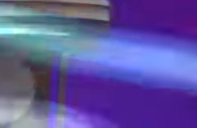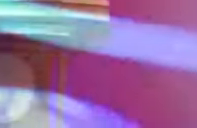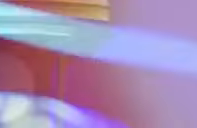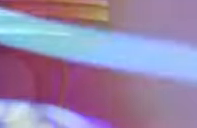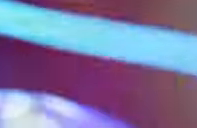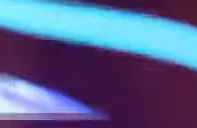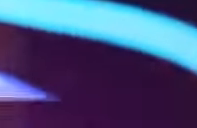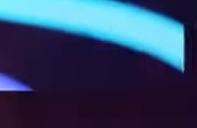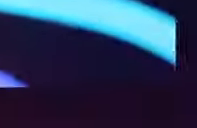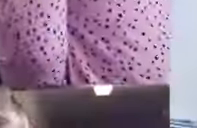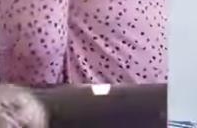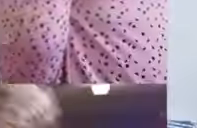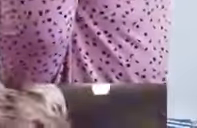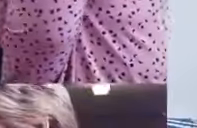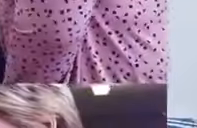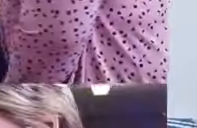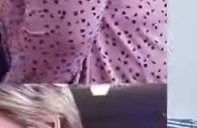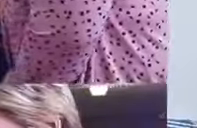Dios...